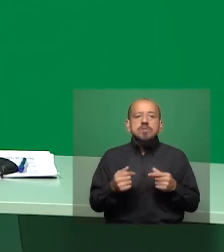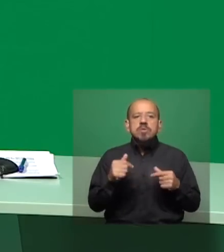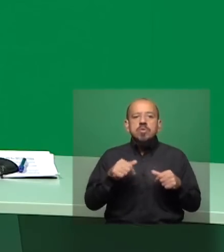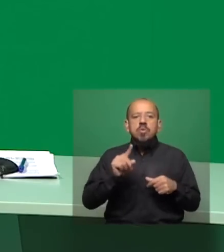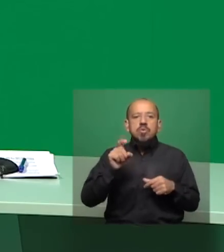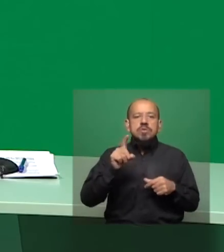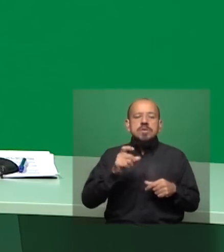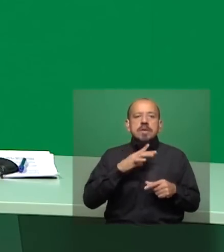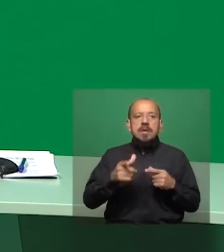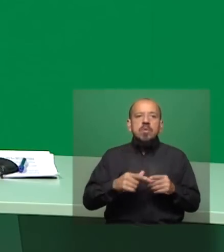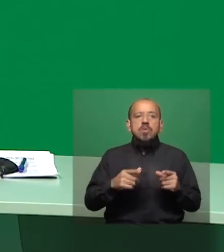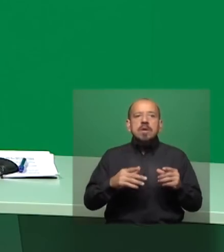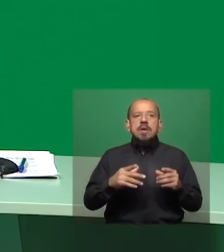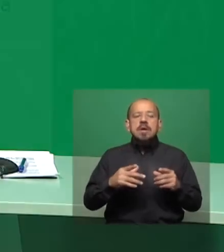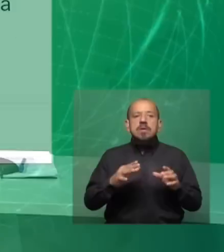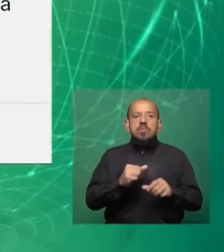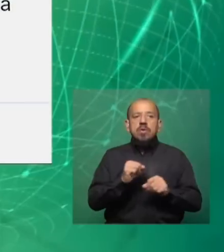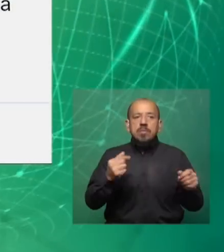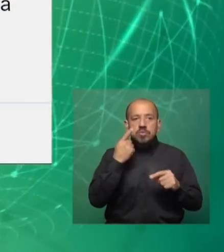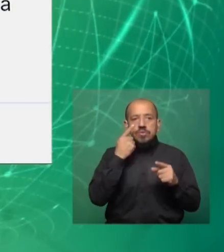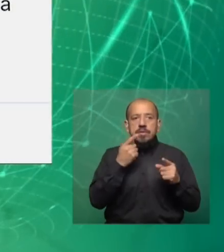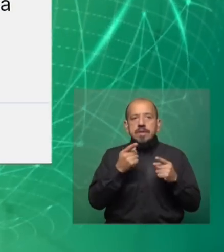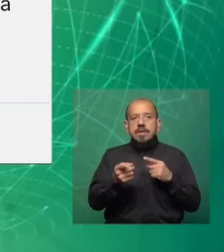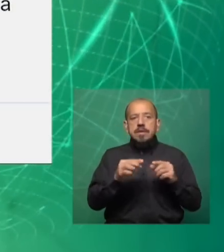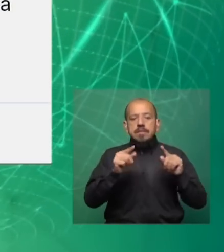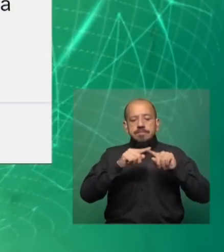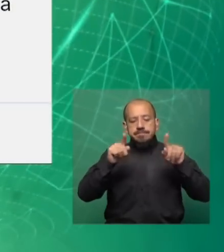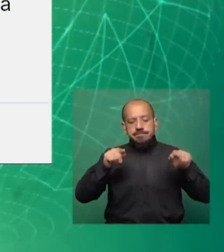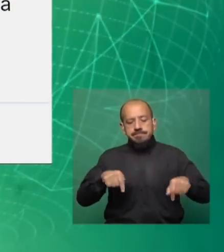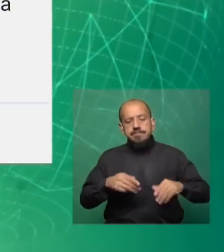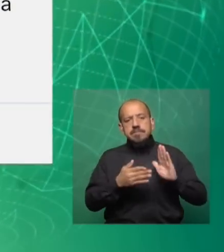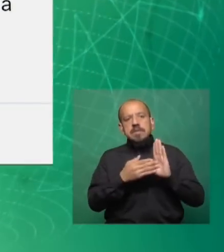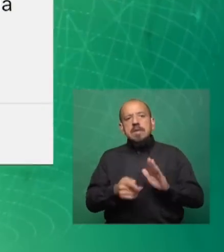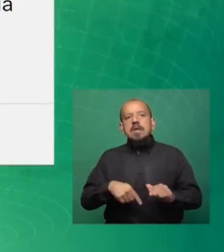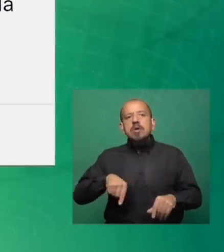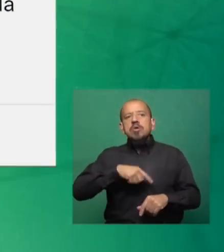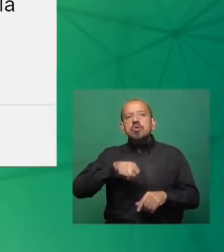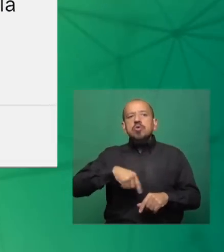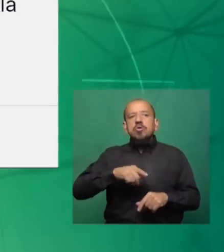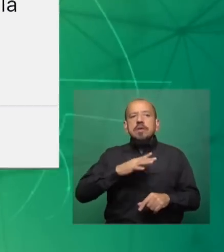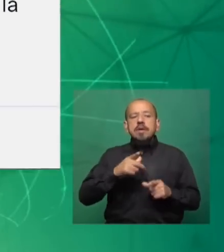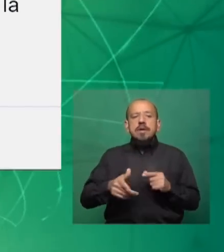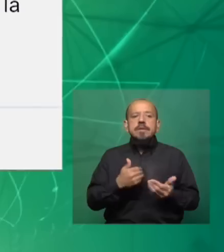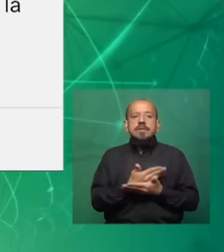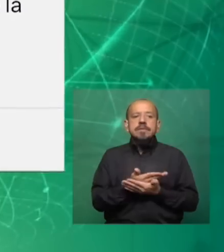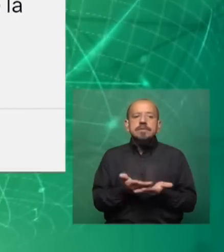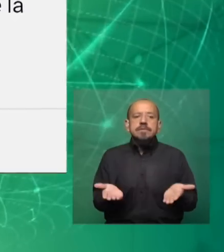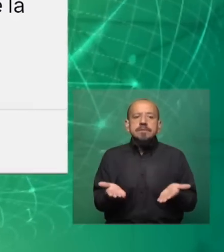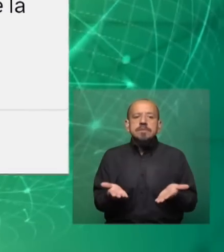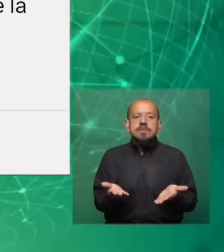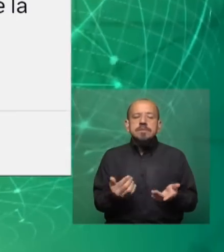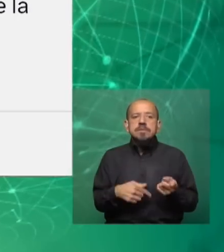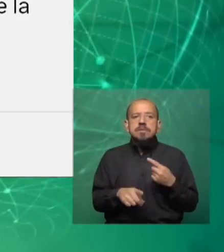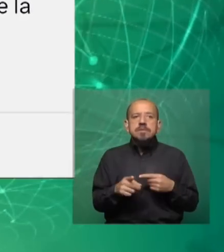o se emitió un comunicado que podemos ir viendo en pantalla aclarando en qué localidades se presenta este aumento